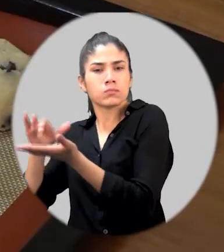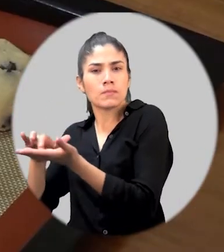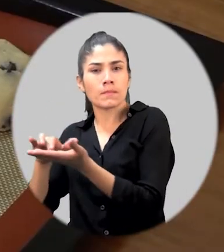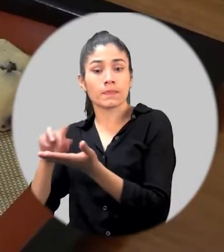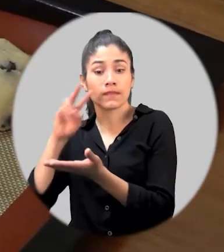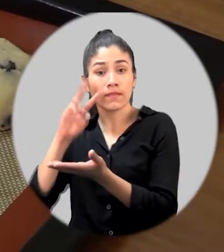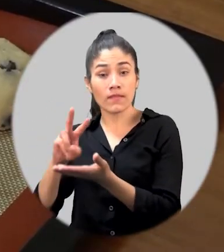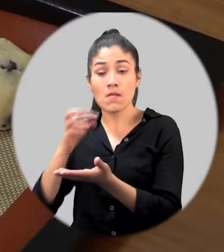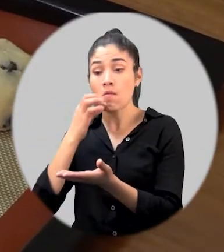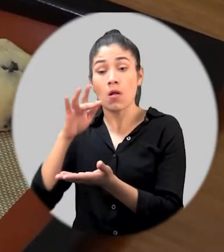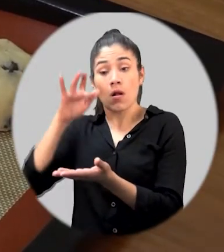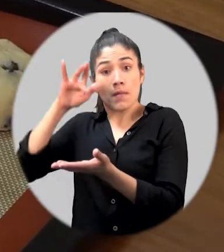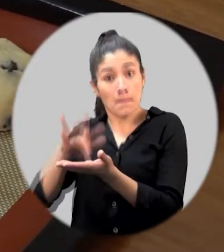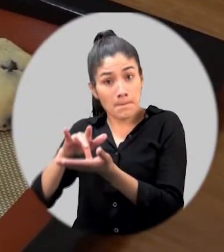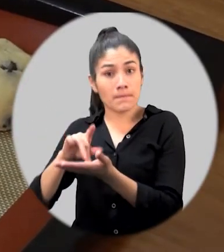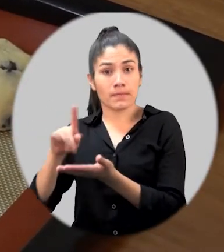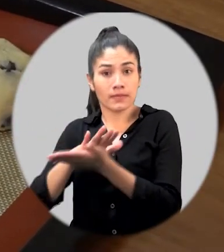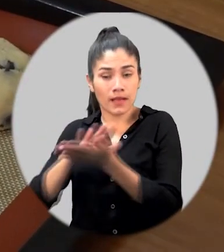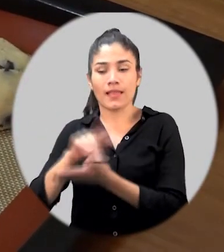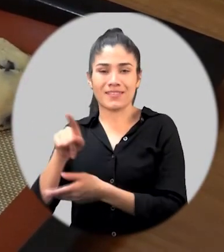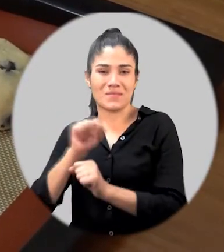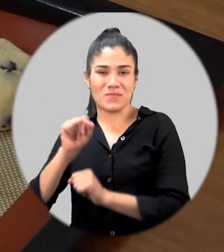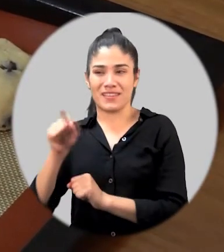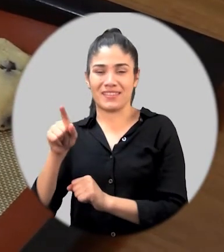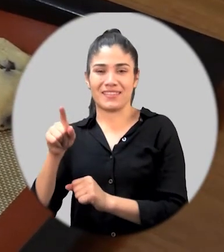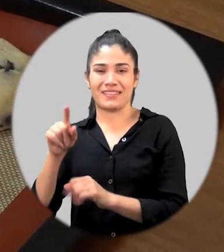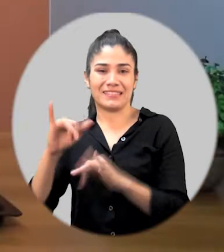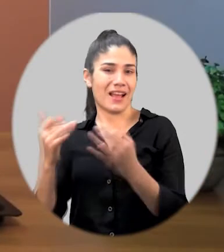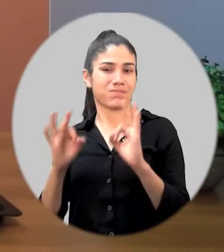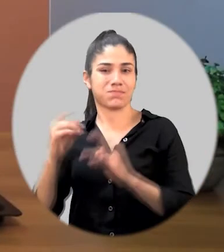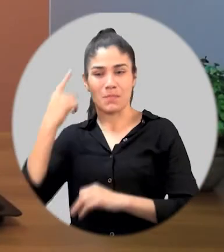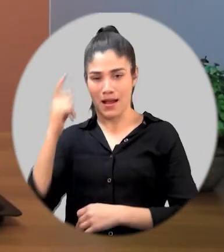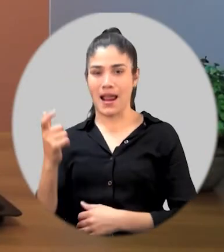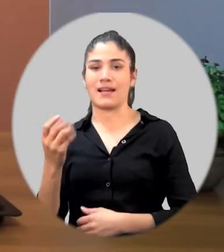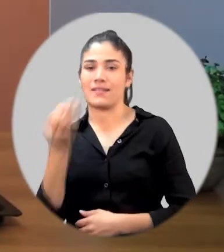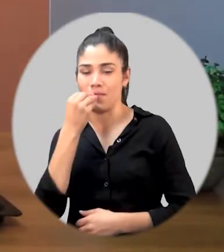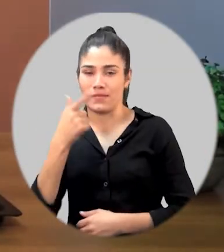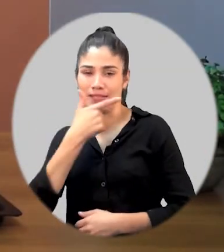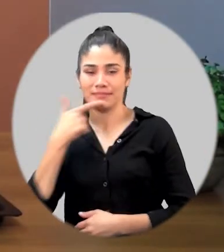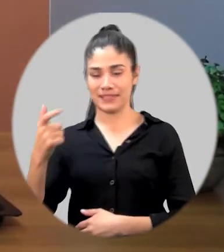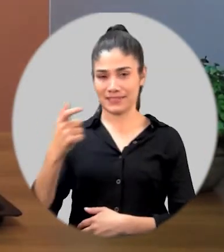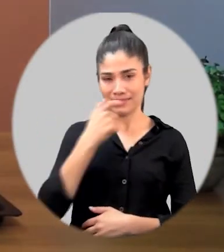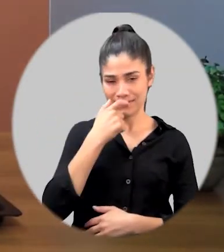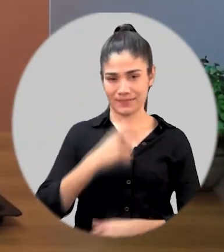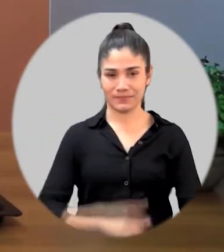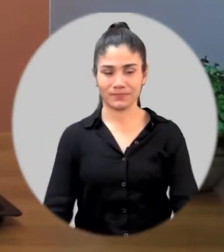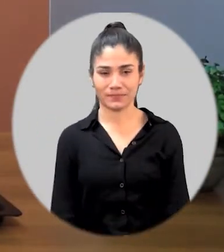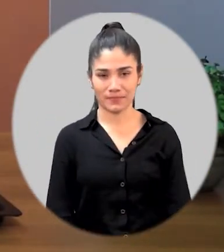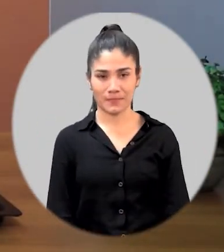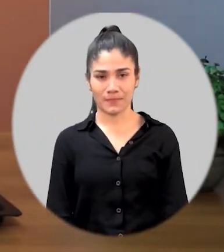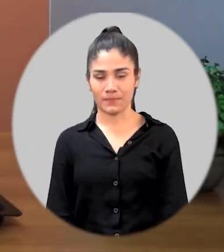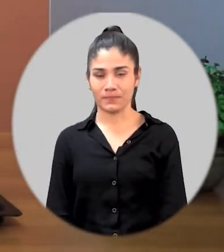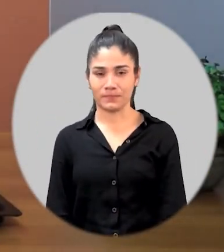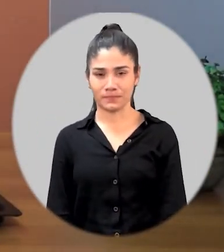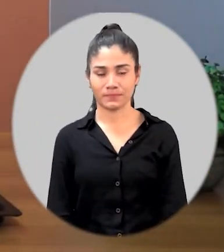dedos no se tienen que hundir, pero tiene que estar blandita la cookie. Ese es el punto para sacar del horno. No es que la cookie